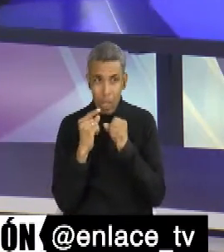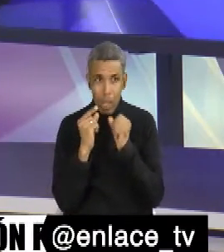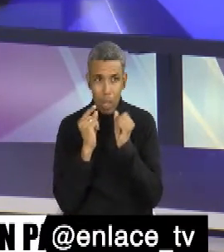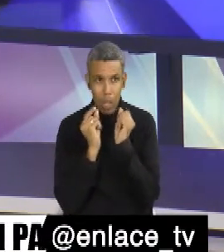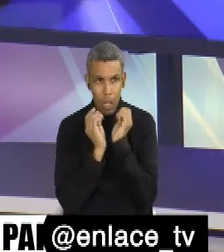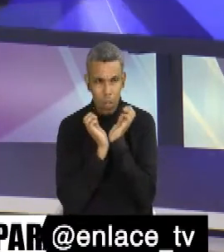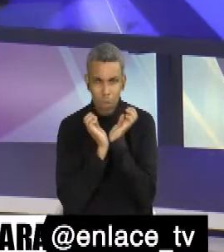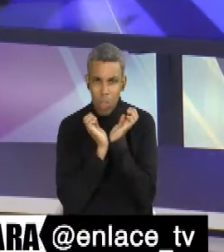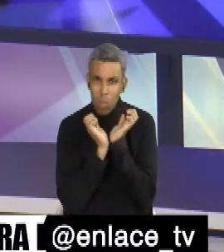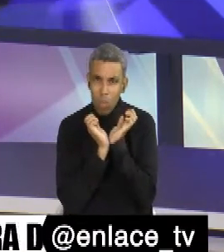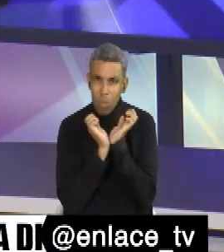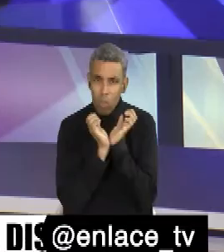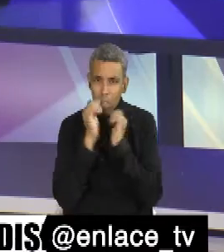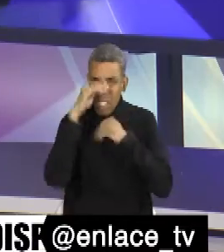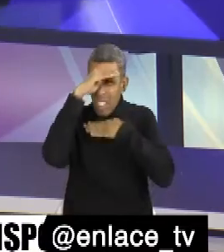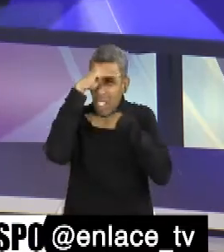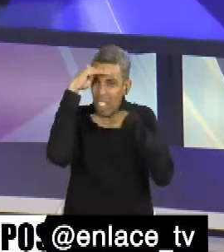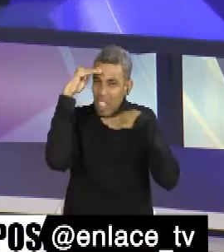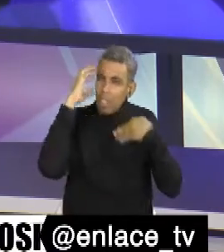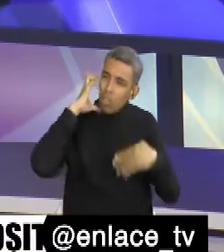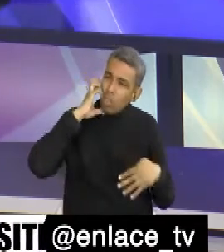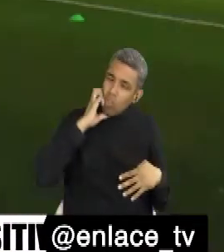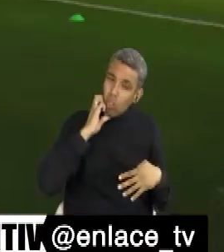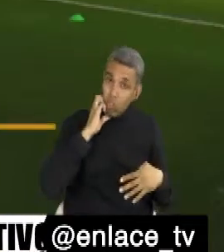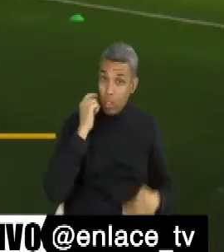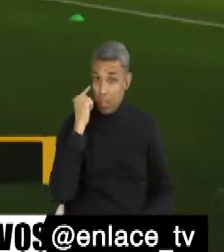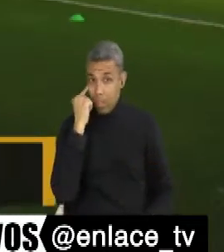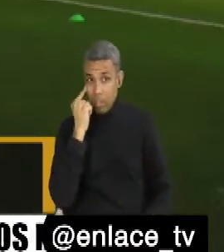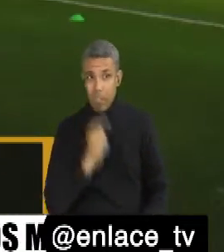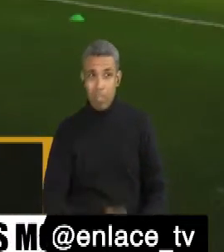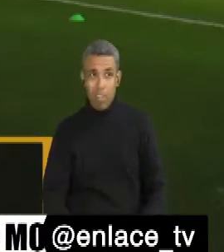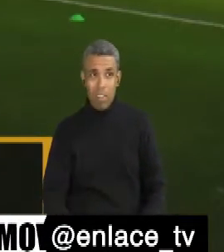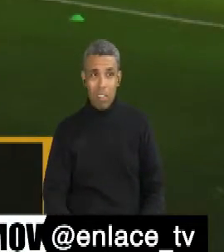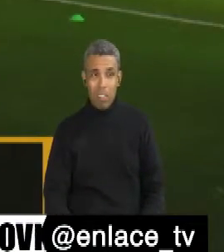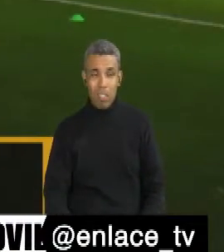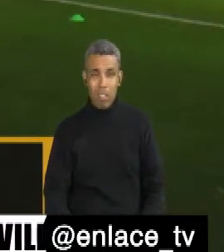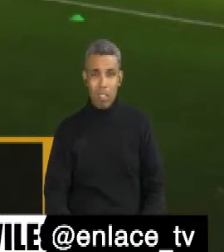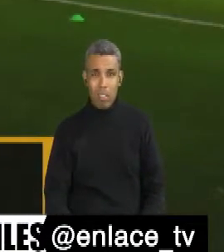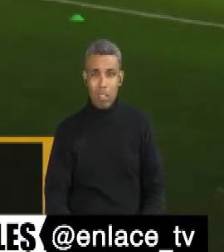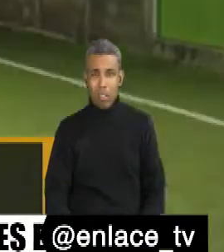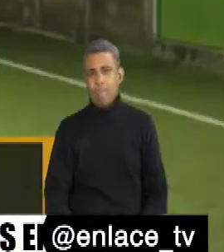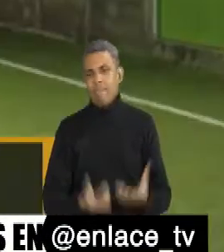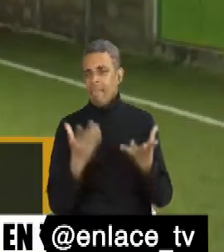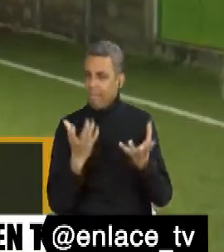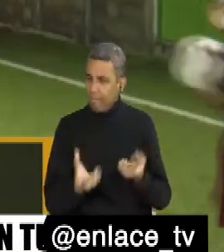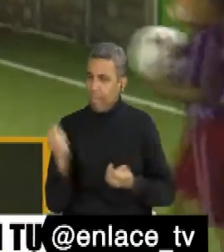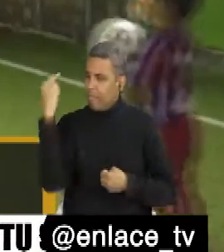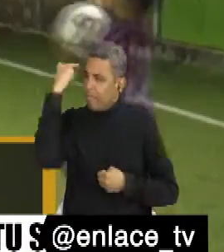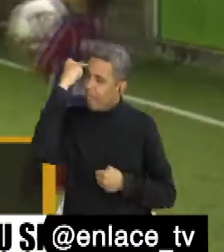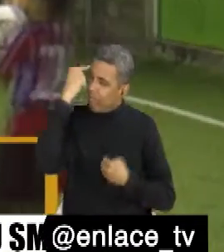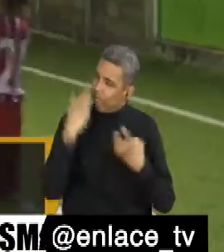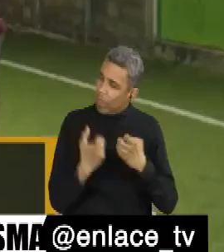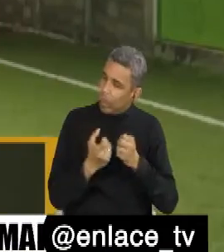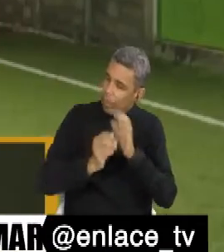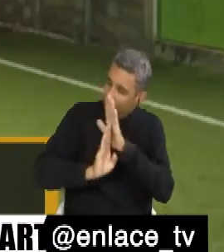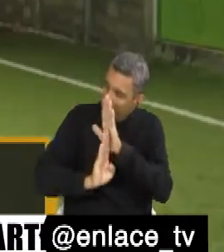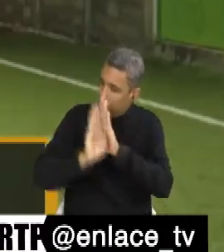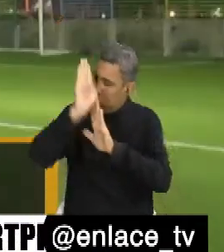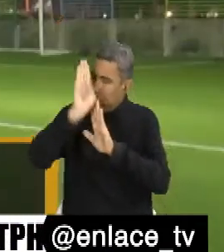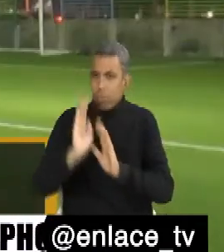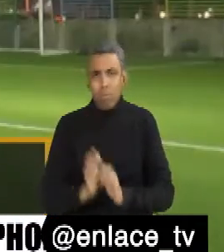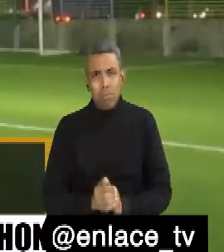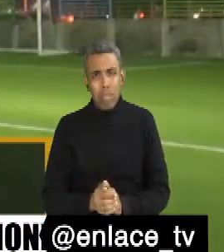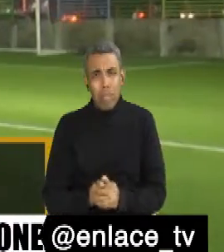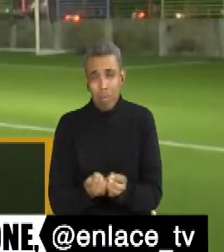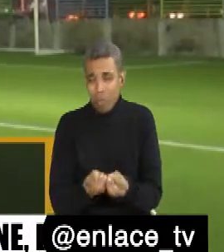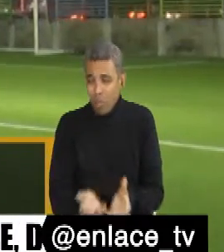escuelas que asisten a la cancha La Cotraeco. Mientras intentan construir sueños, la delincuencia los asedia. Sus implementos deportivos se